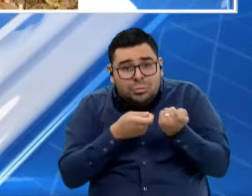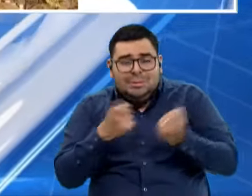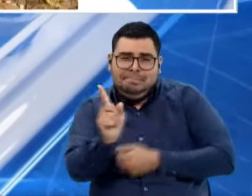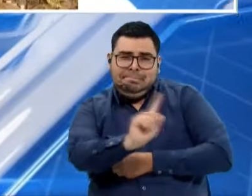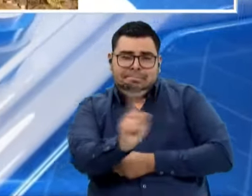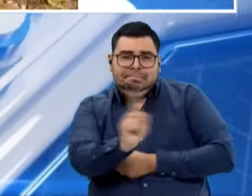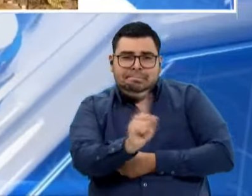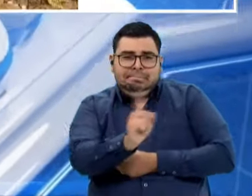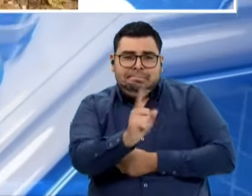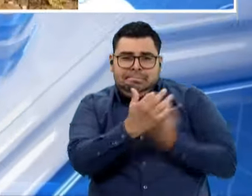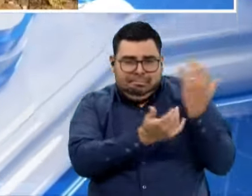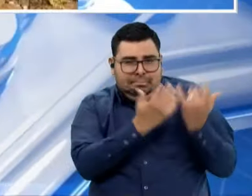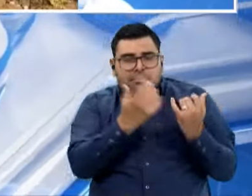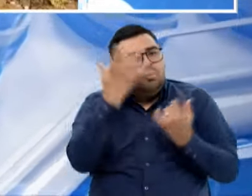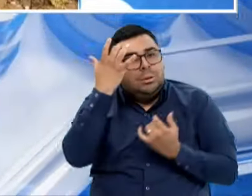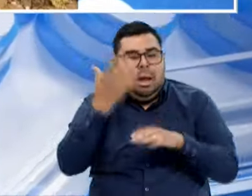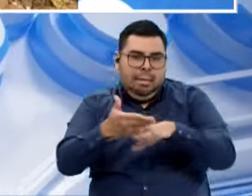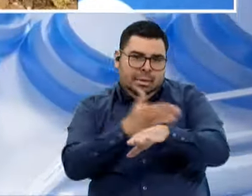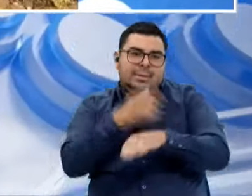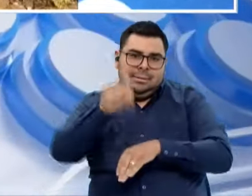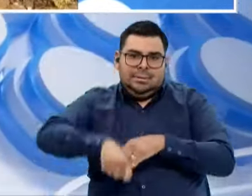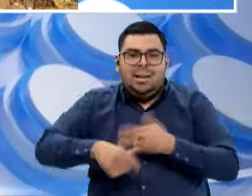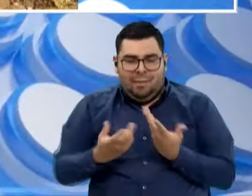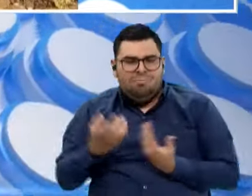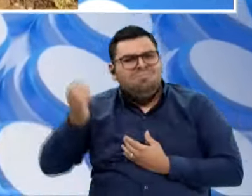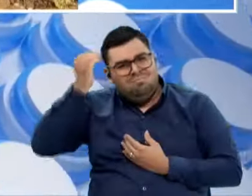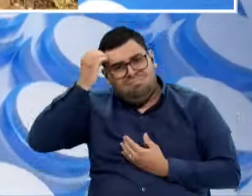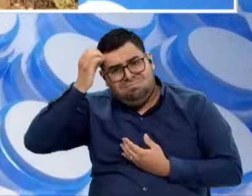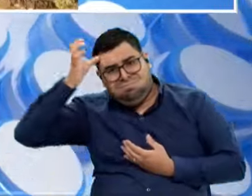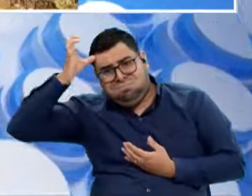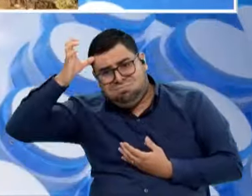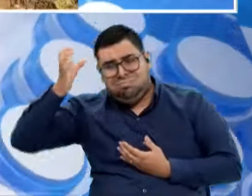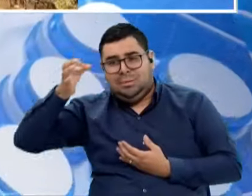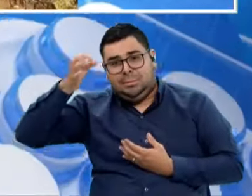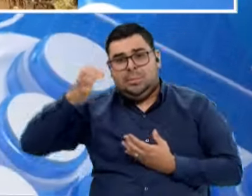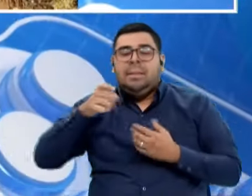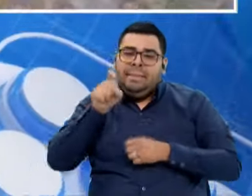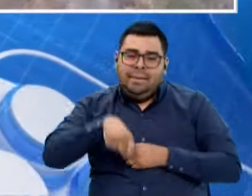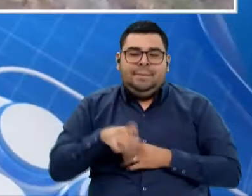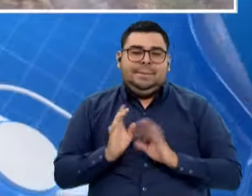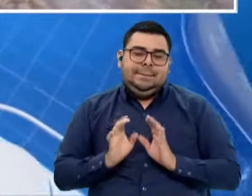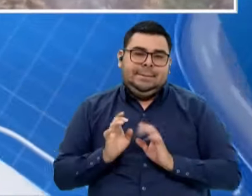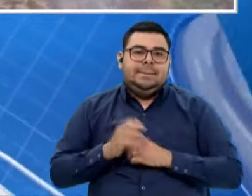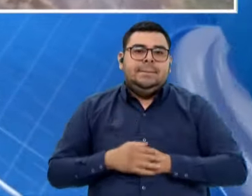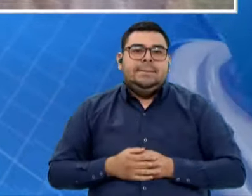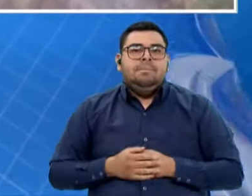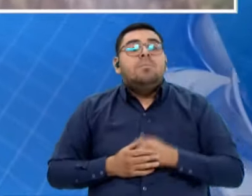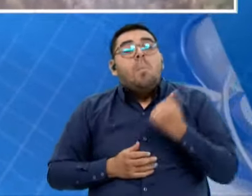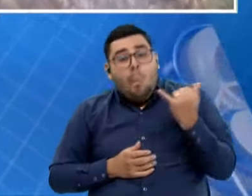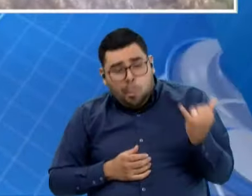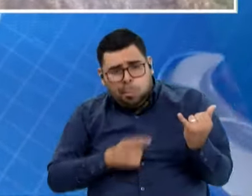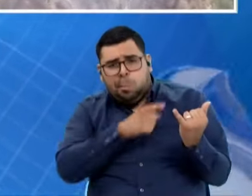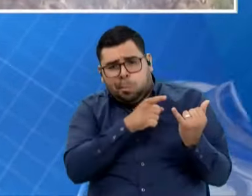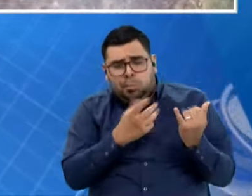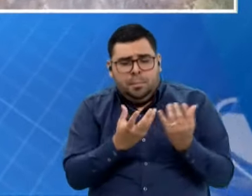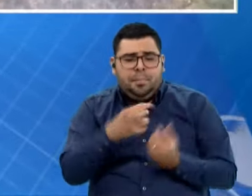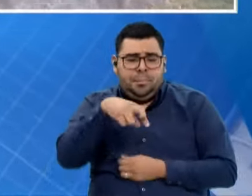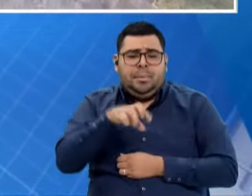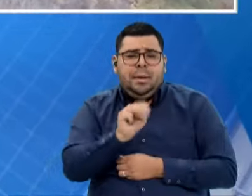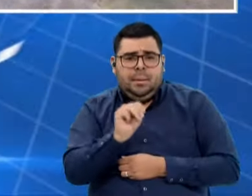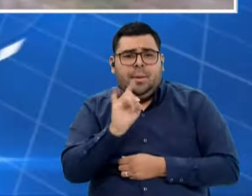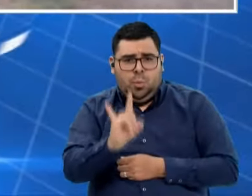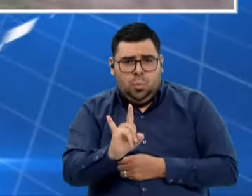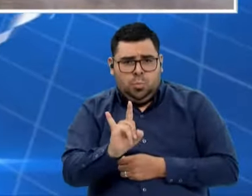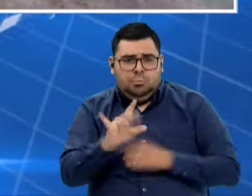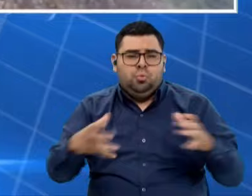preparación. Y pues obviamente tampoco es que lleguemos todos a tratar de apagarlo porque tampoco funciona así. Allá está un PMU, allá se generan